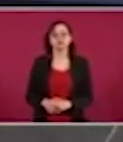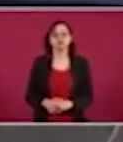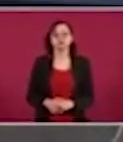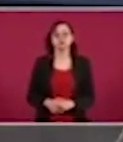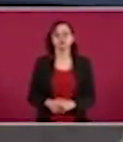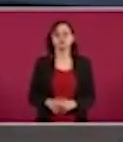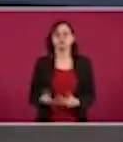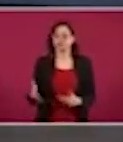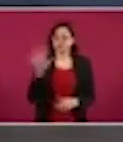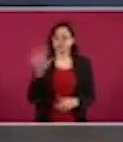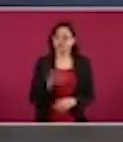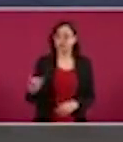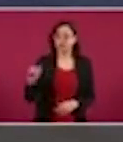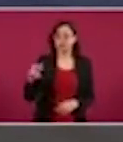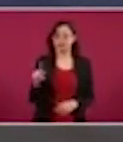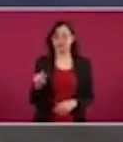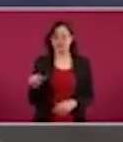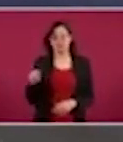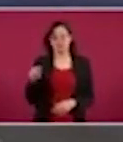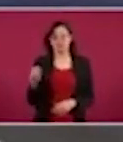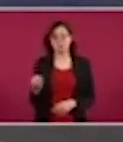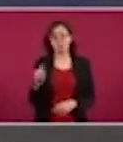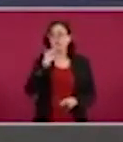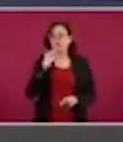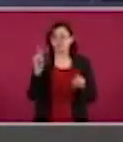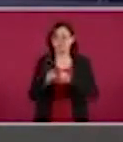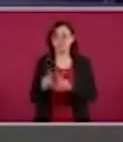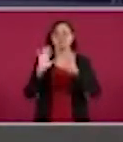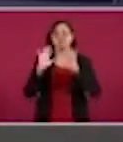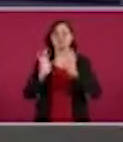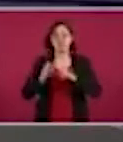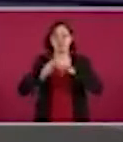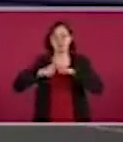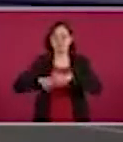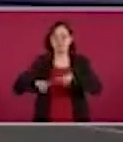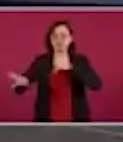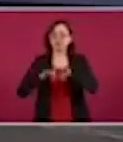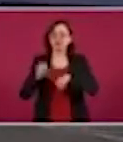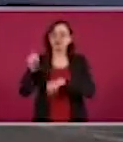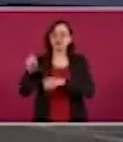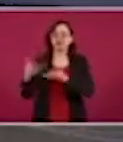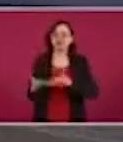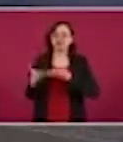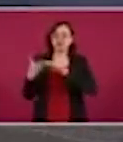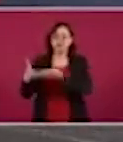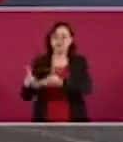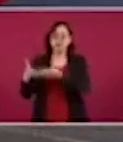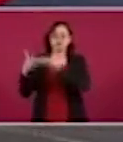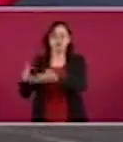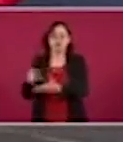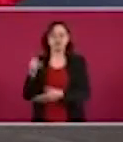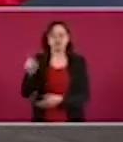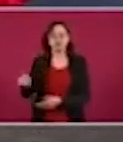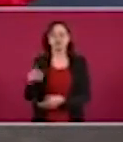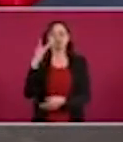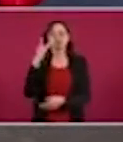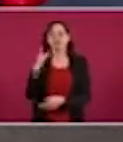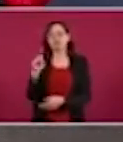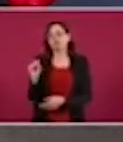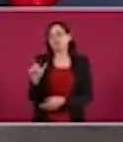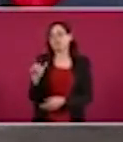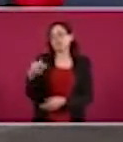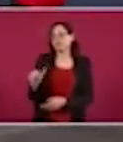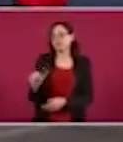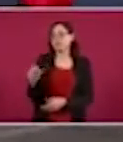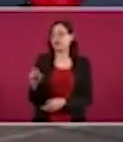la economía de los países. Y por supuesto, en ese concierto, la economía nacional pues